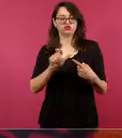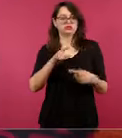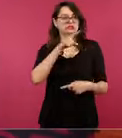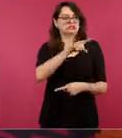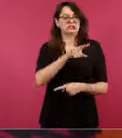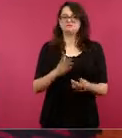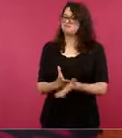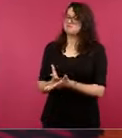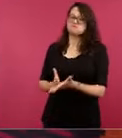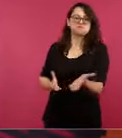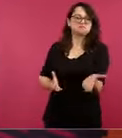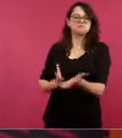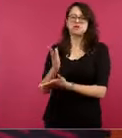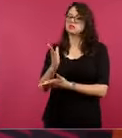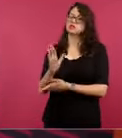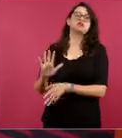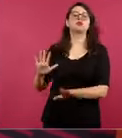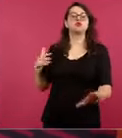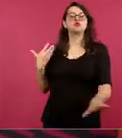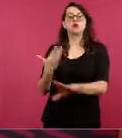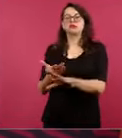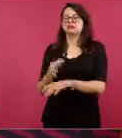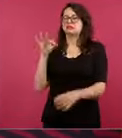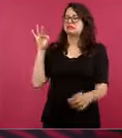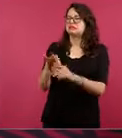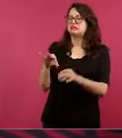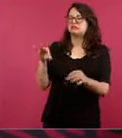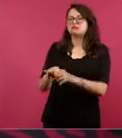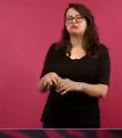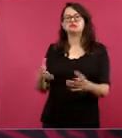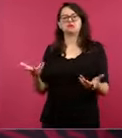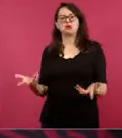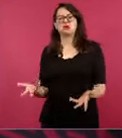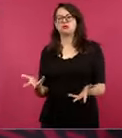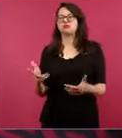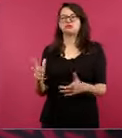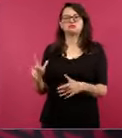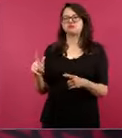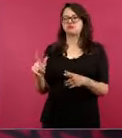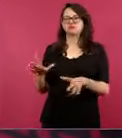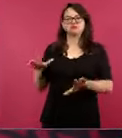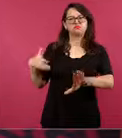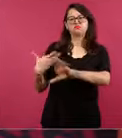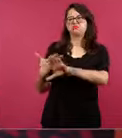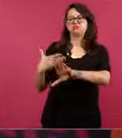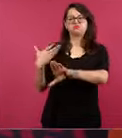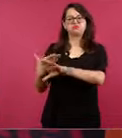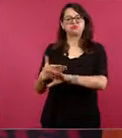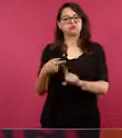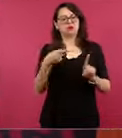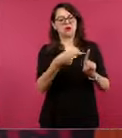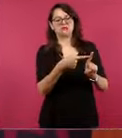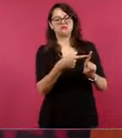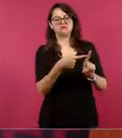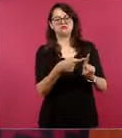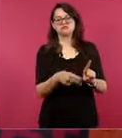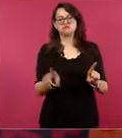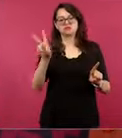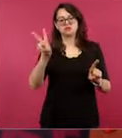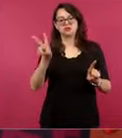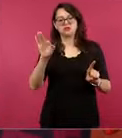todo en contra mía, hasta lo ha confesado con el cinismo que